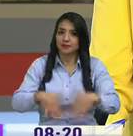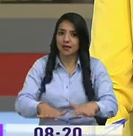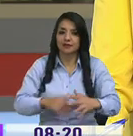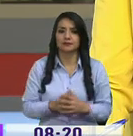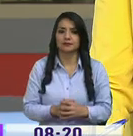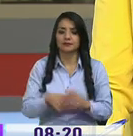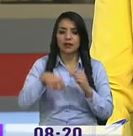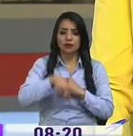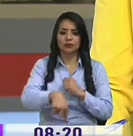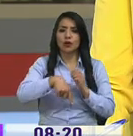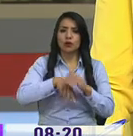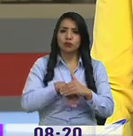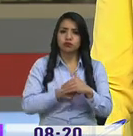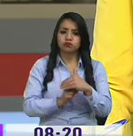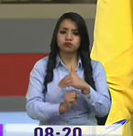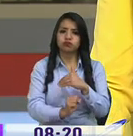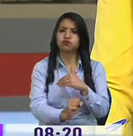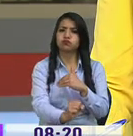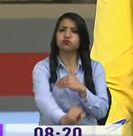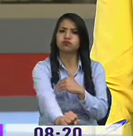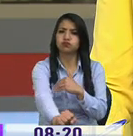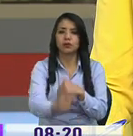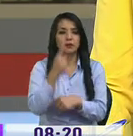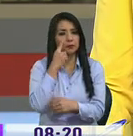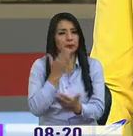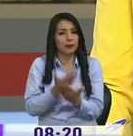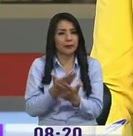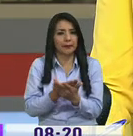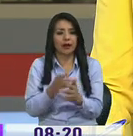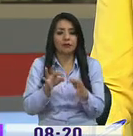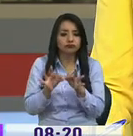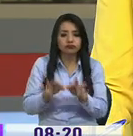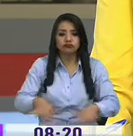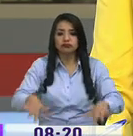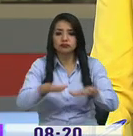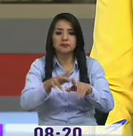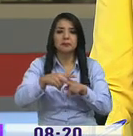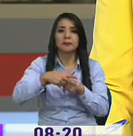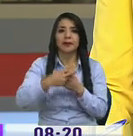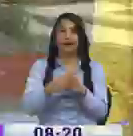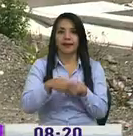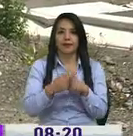recorrido del tren sobre las rieles con el fin de comprobar el acople mecánico de los 6 vagones.